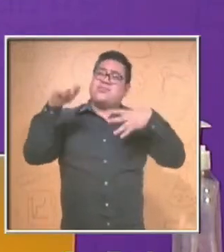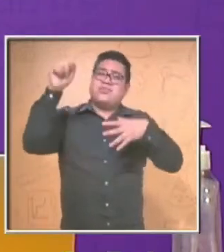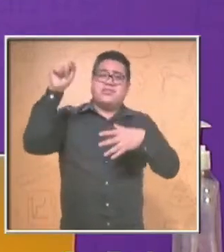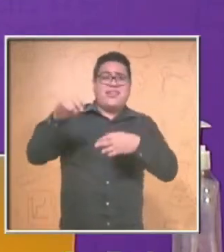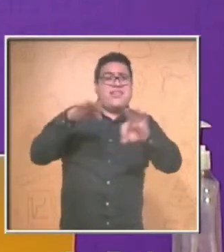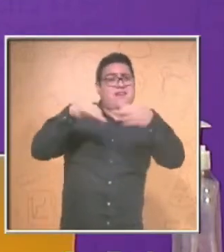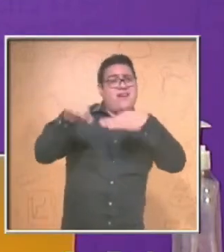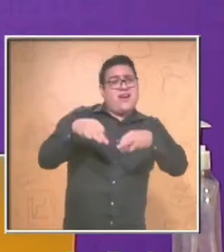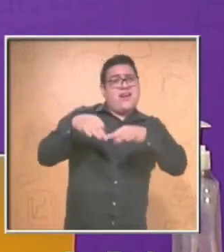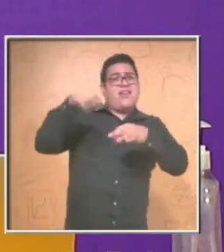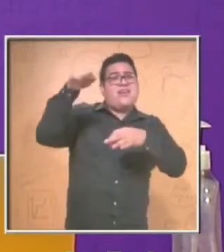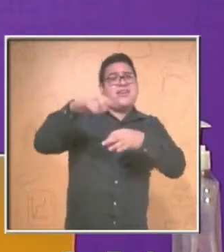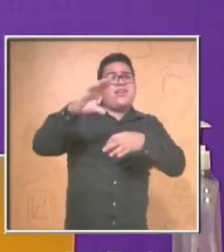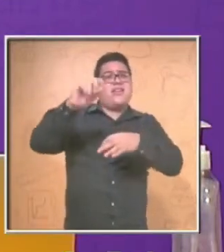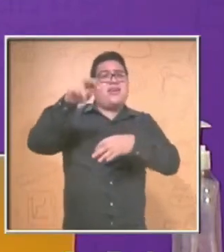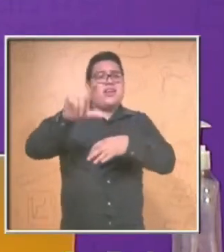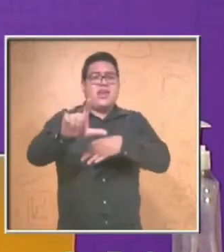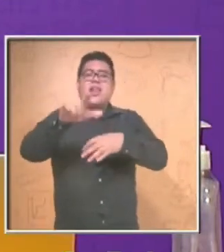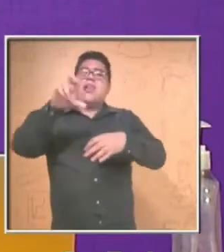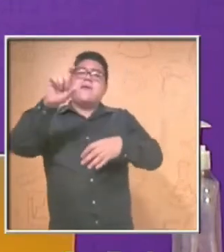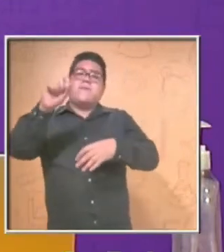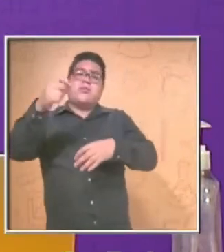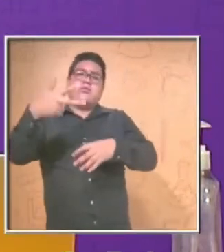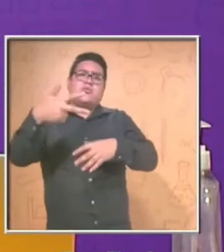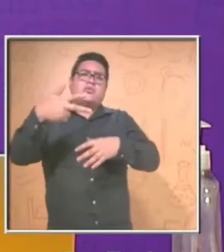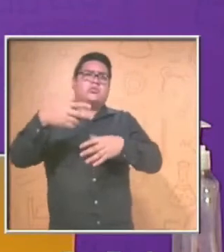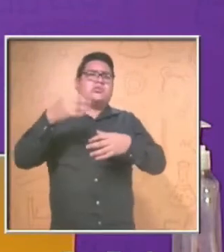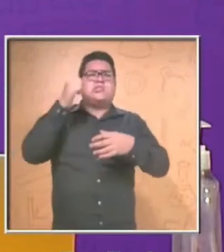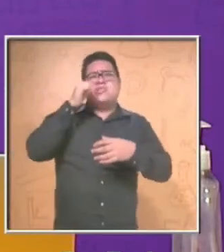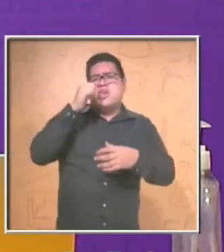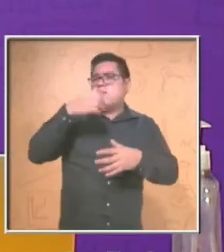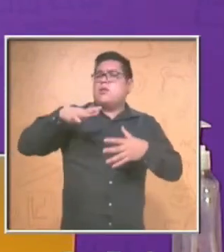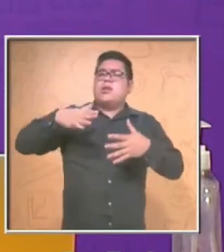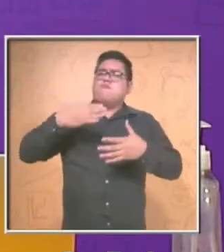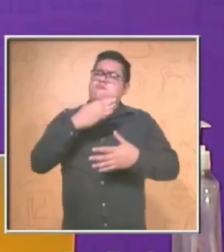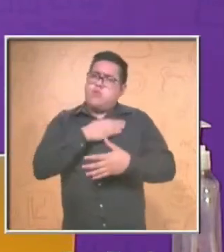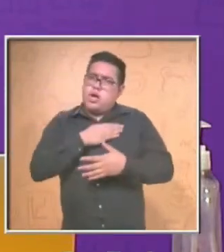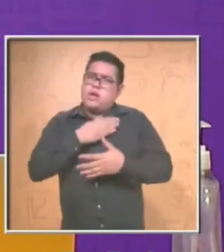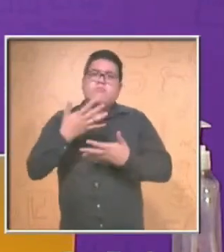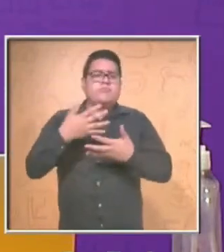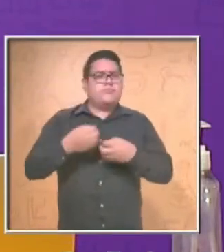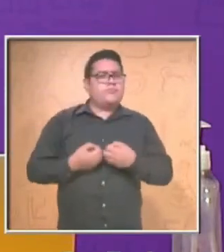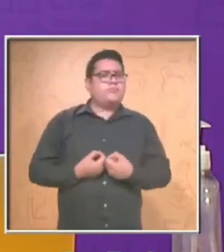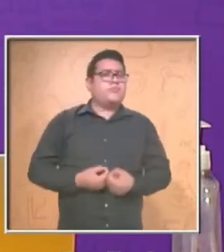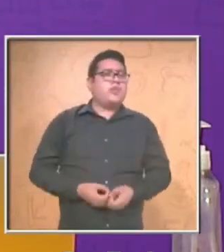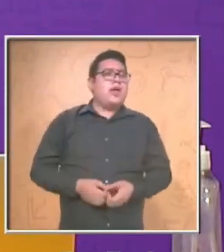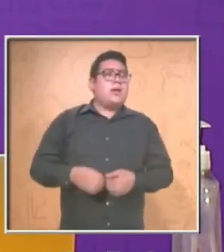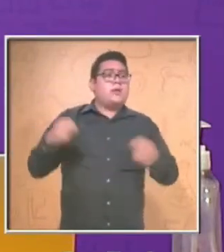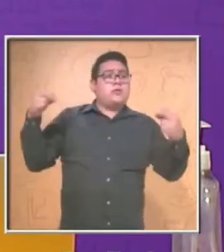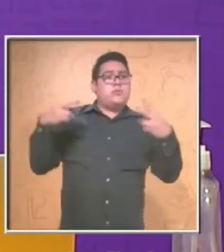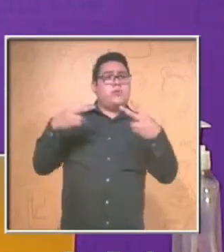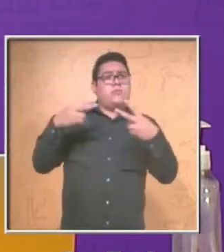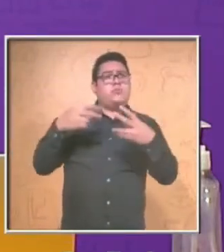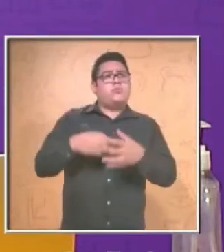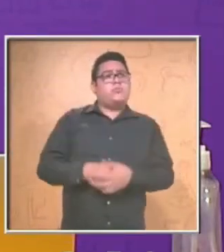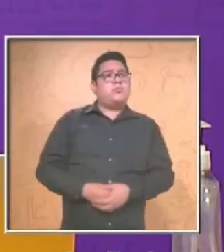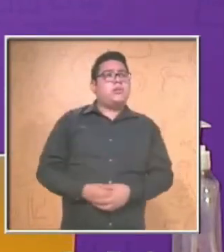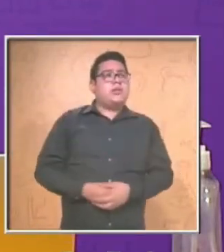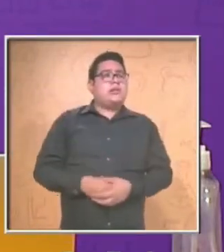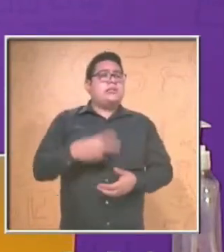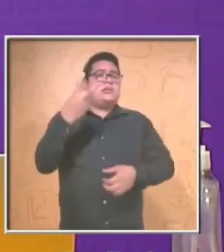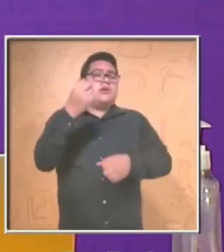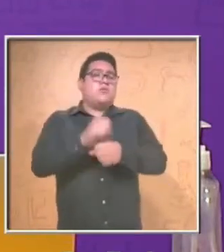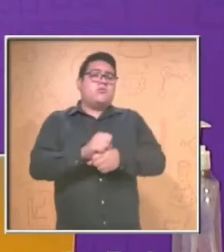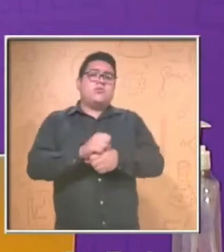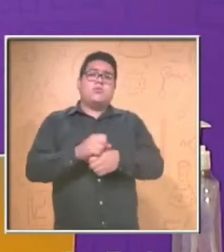28 que regularmente nos atiende de una manera maravillosa. Nos veremos pronto en el segundo